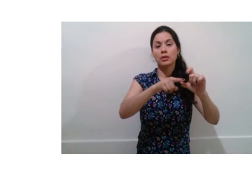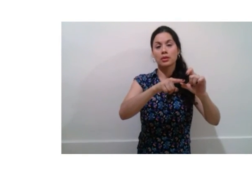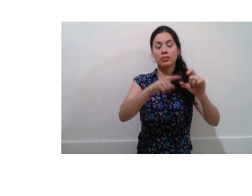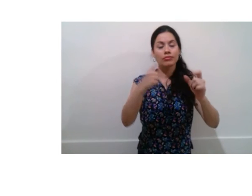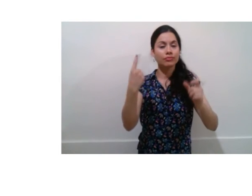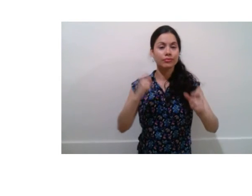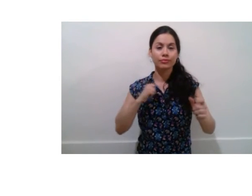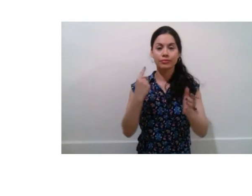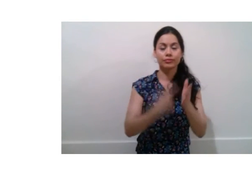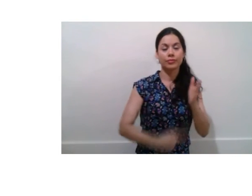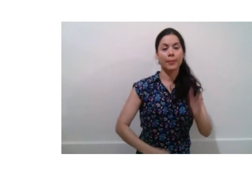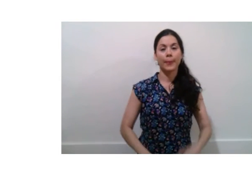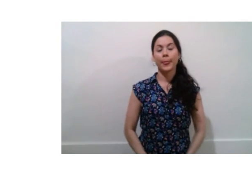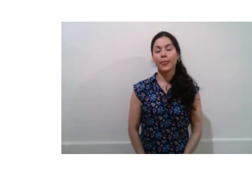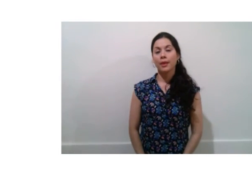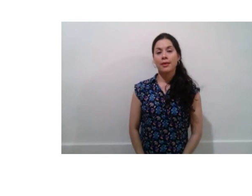tenemos que